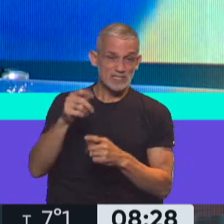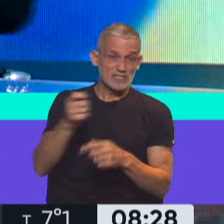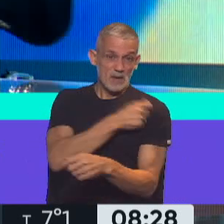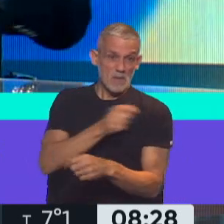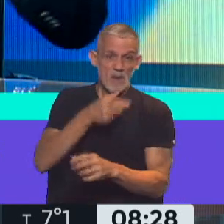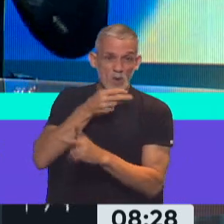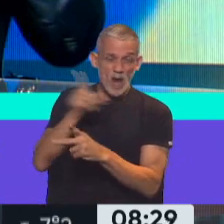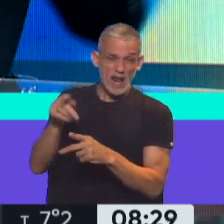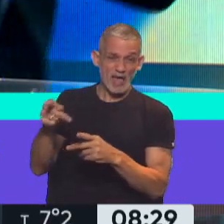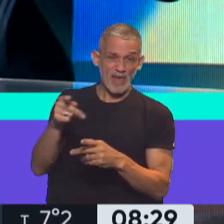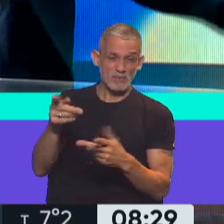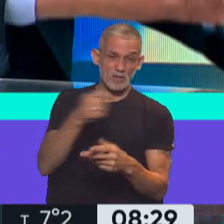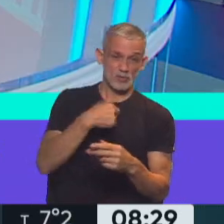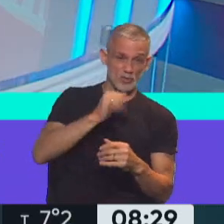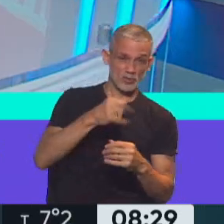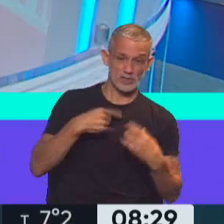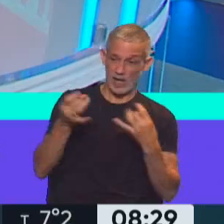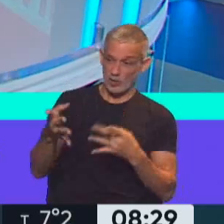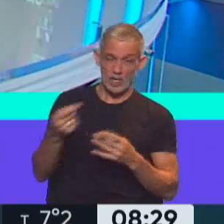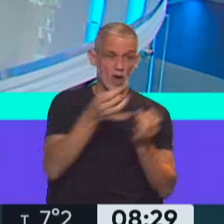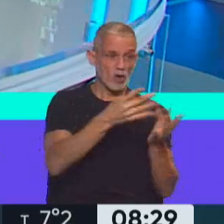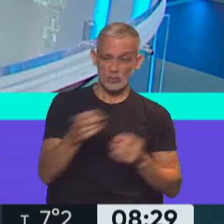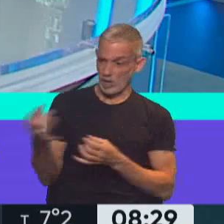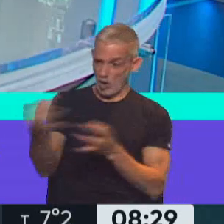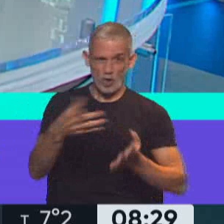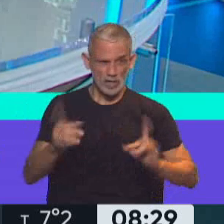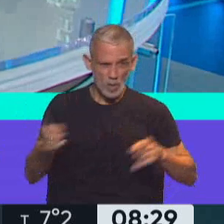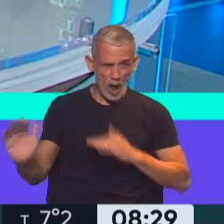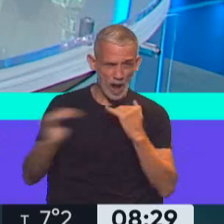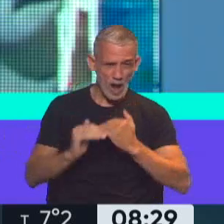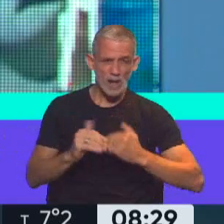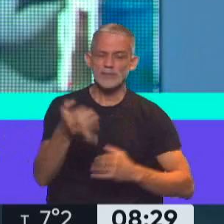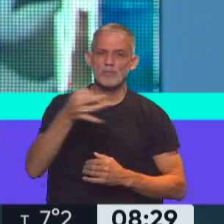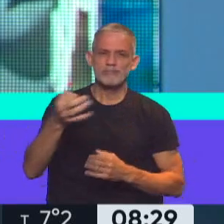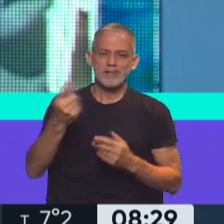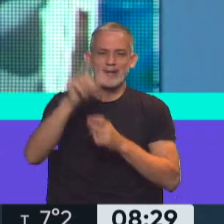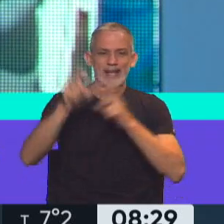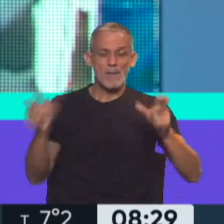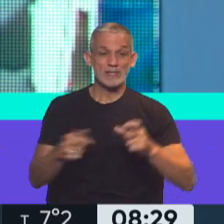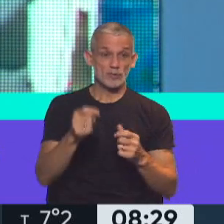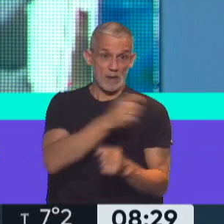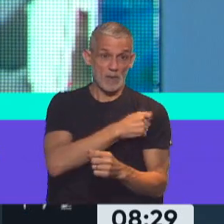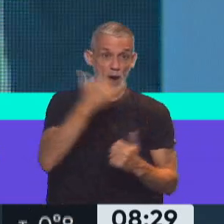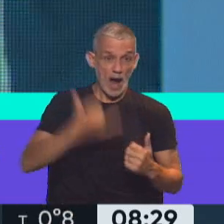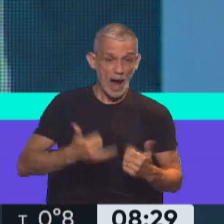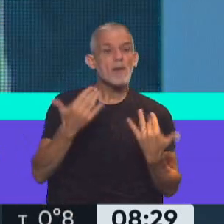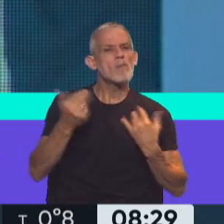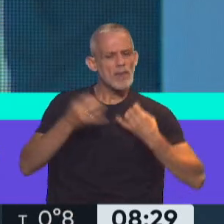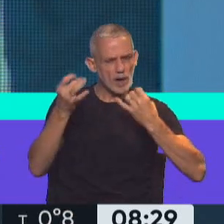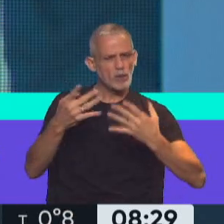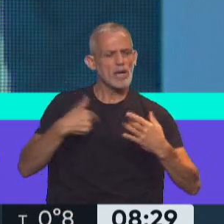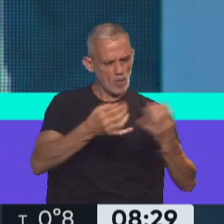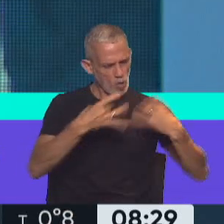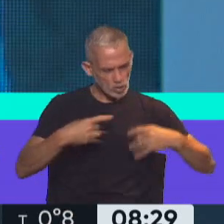y que yo esté vacunado no significa que no te contagiemos a vos. A eso es a lo que me refiero. A ver, es cierto que las personas vacunadas pueden contagiarse y